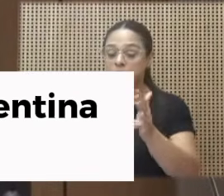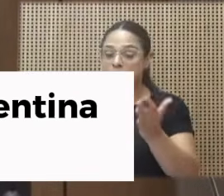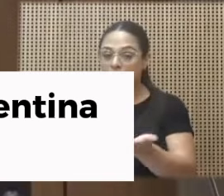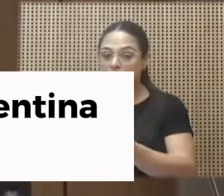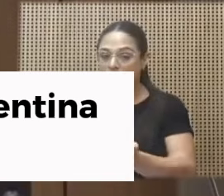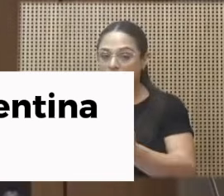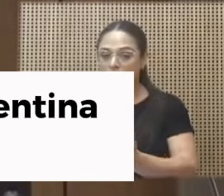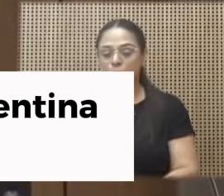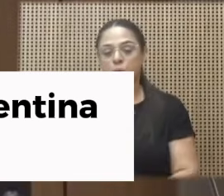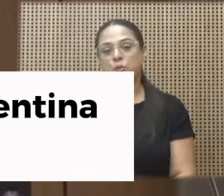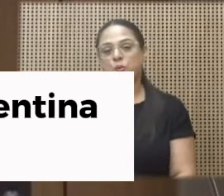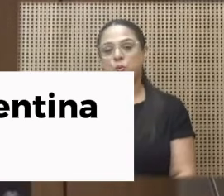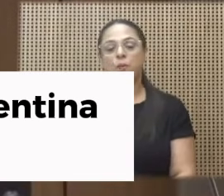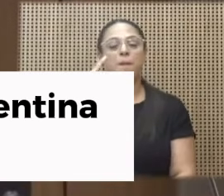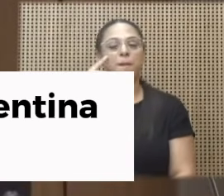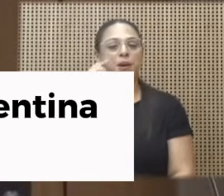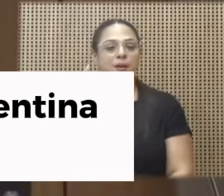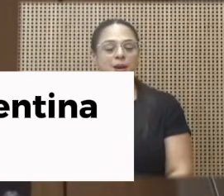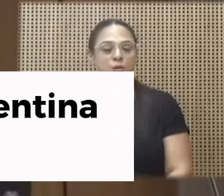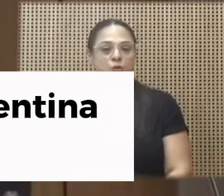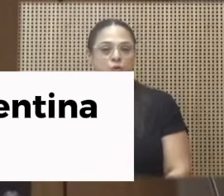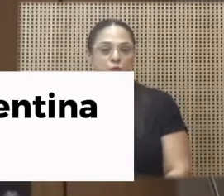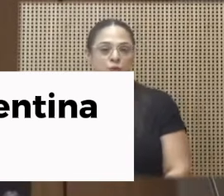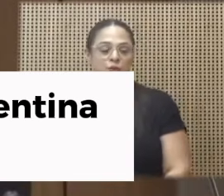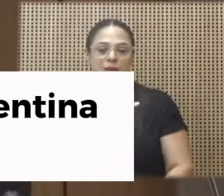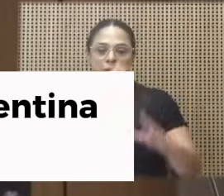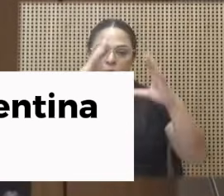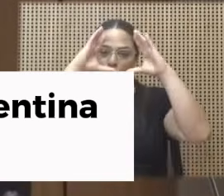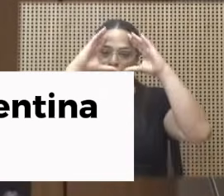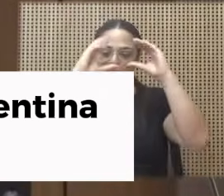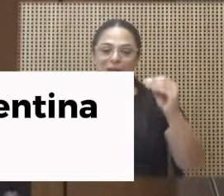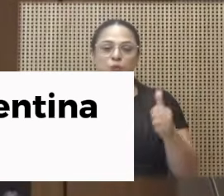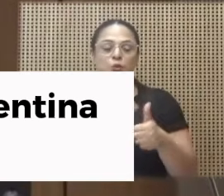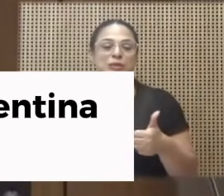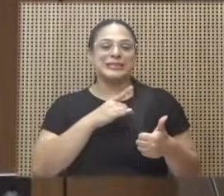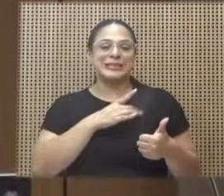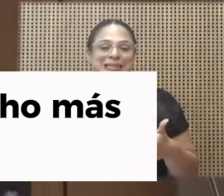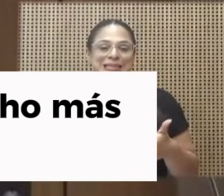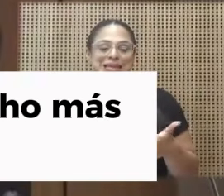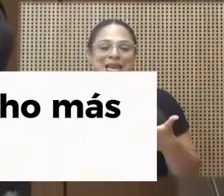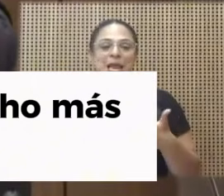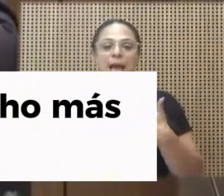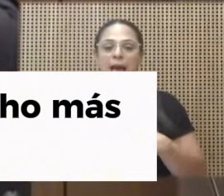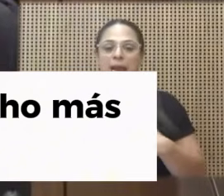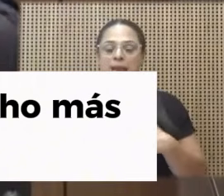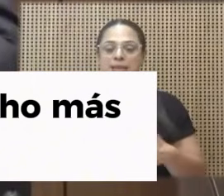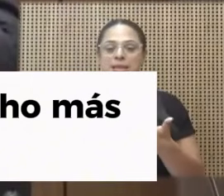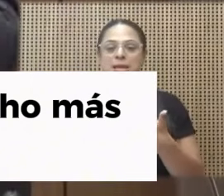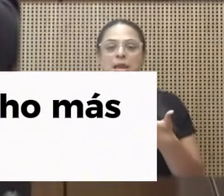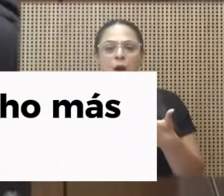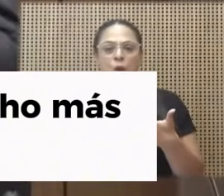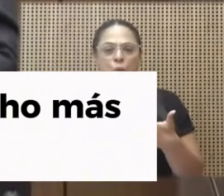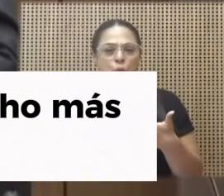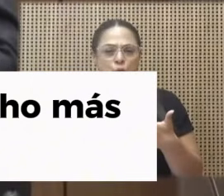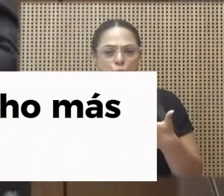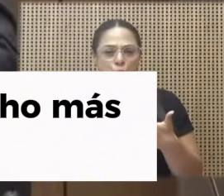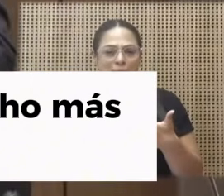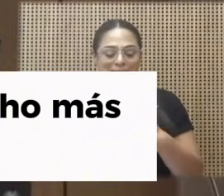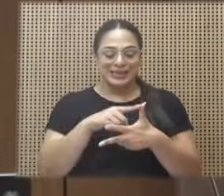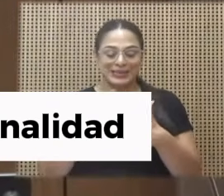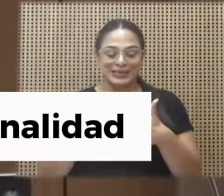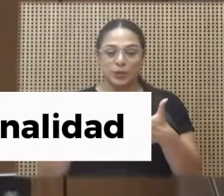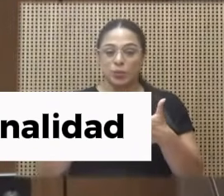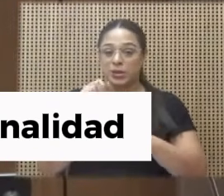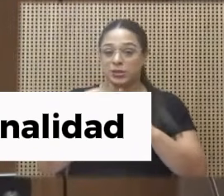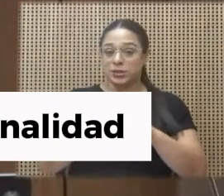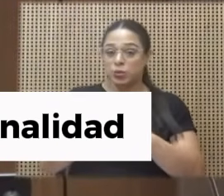para eso acudo a los datos. Chile, Argentina, Uruguay, países en una situación económica mucho más